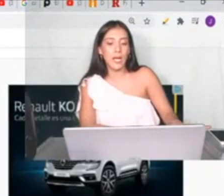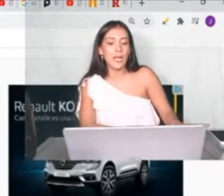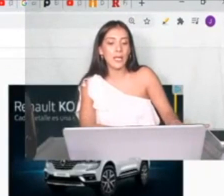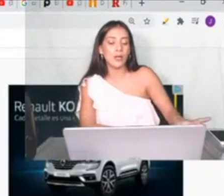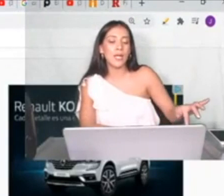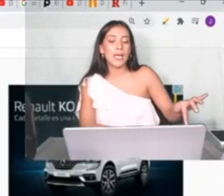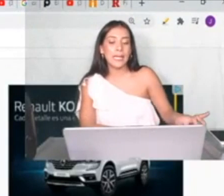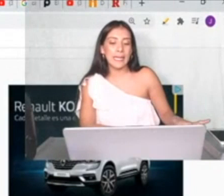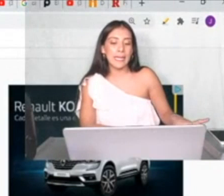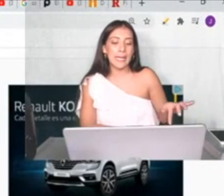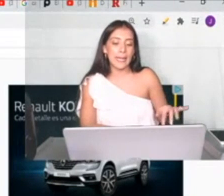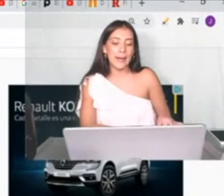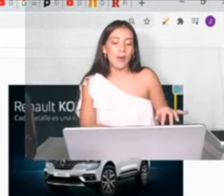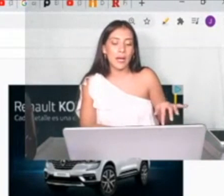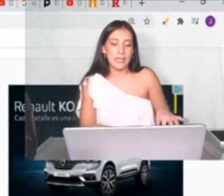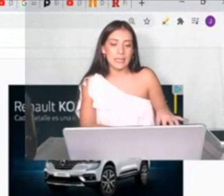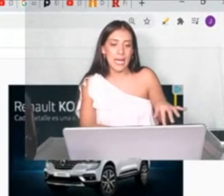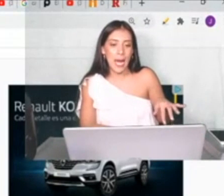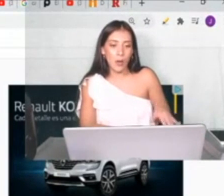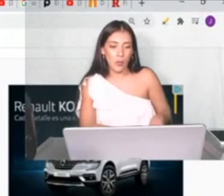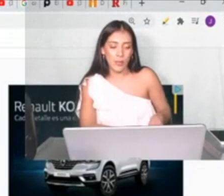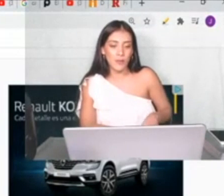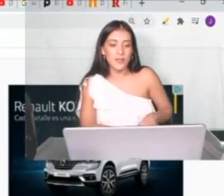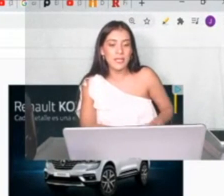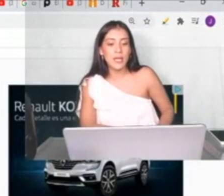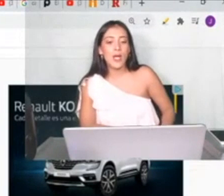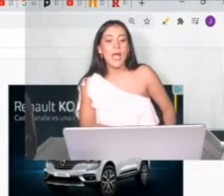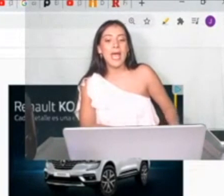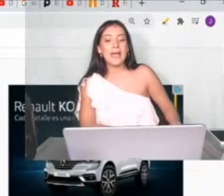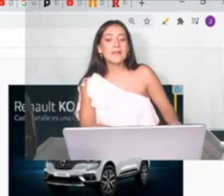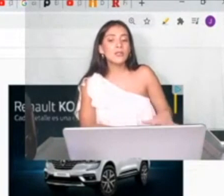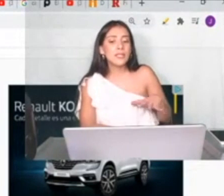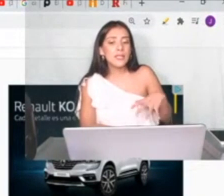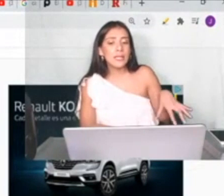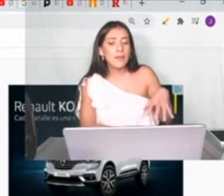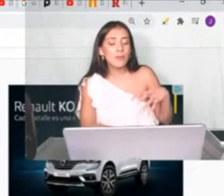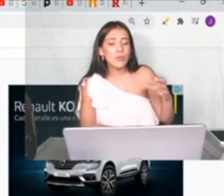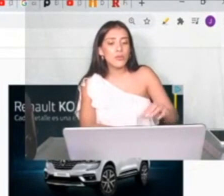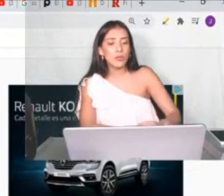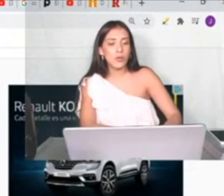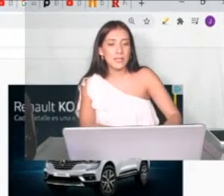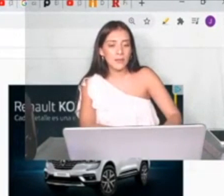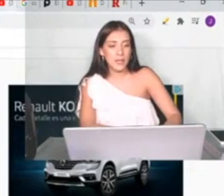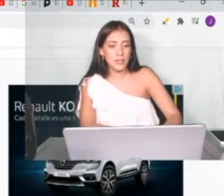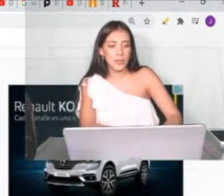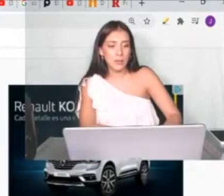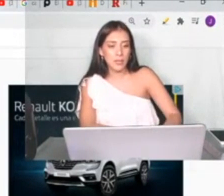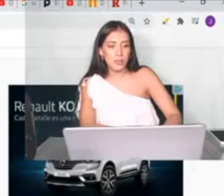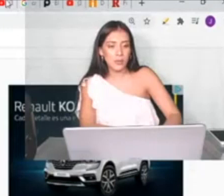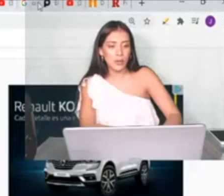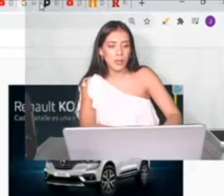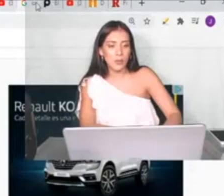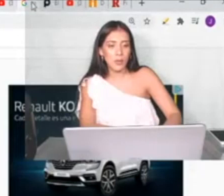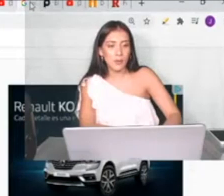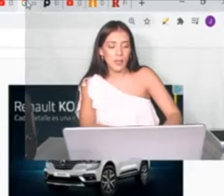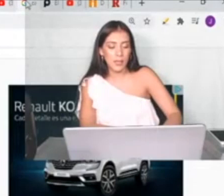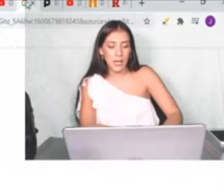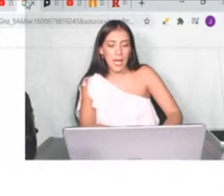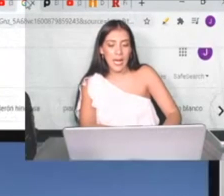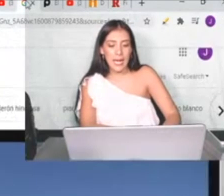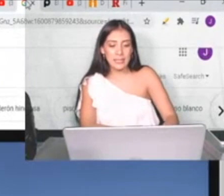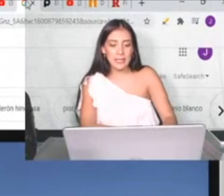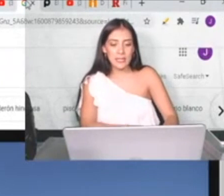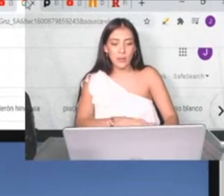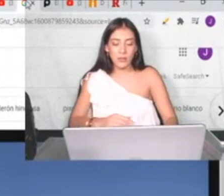tenía con Calderón y Genaro García Luna. Entonces, esto tiene que ver mucho con este fraccionamiento que hoy encuentran,